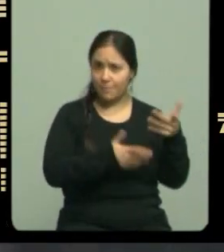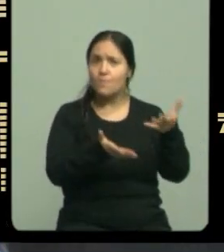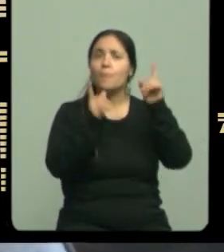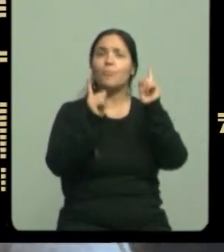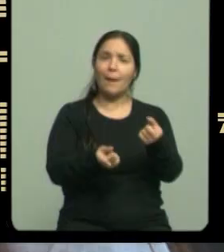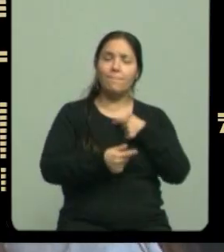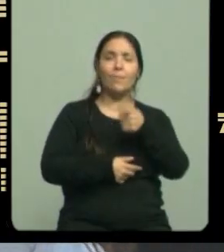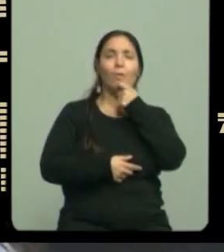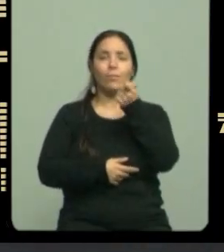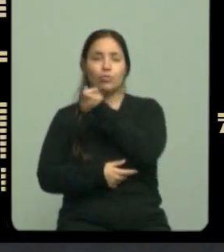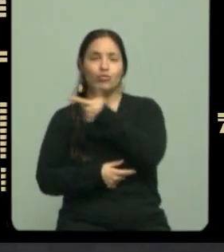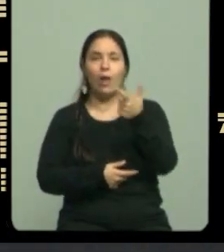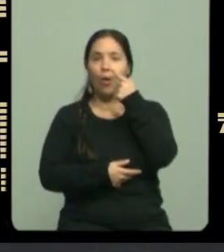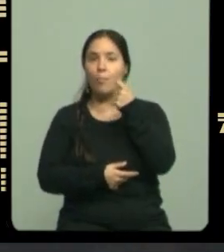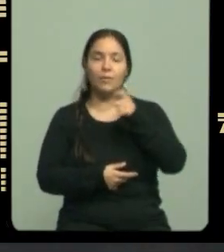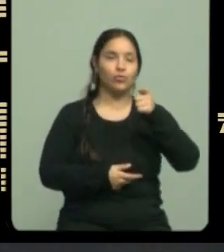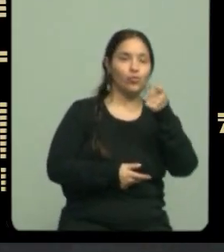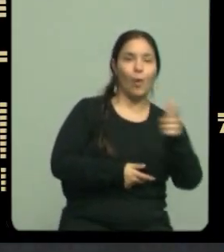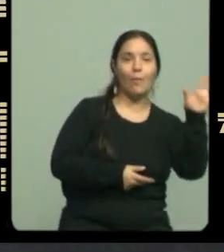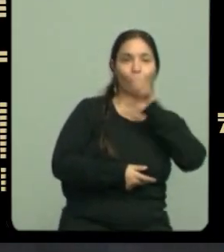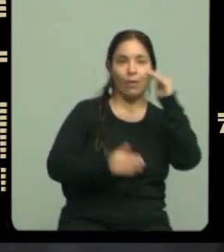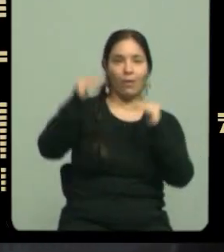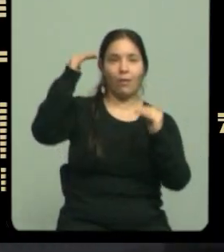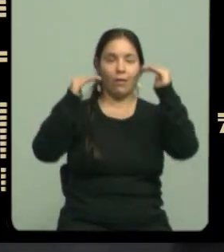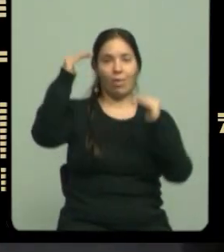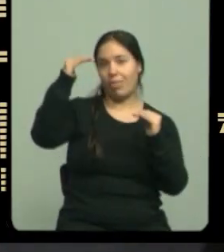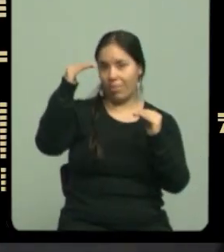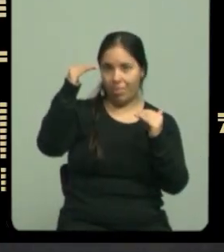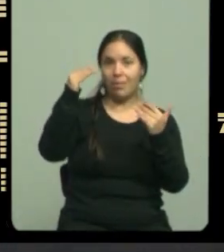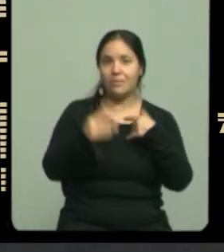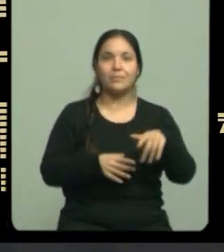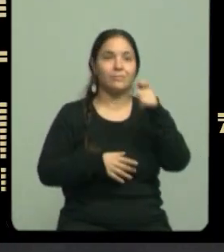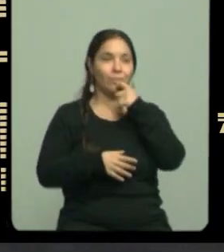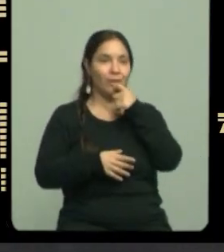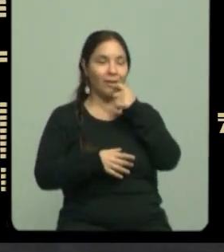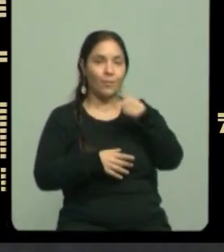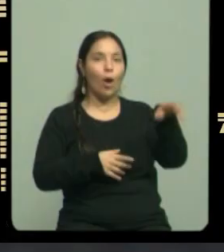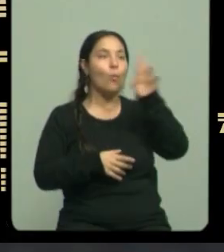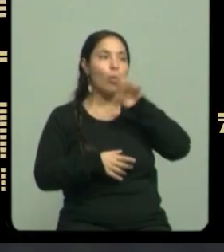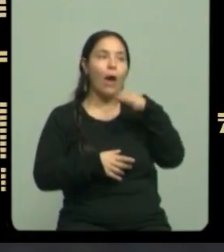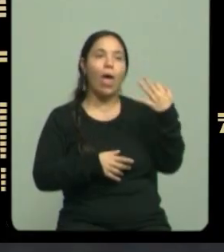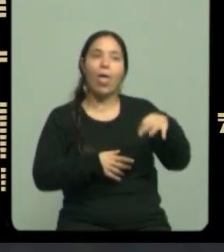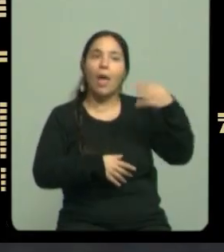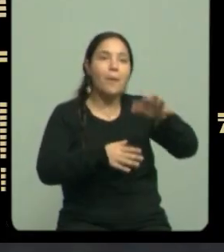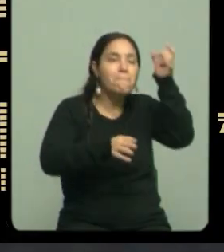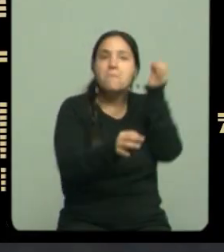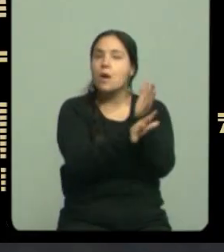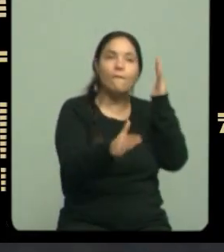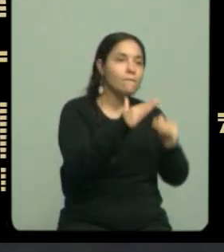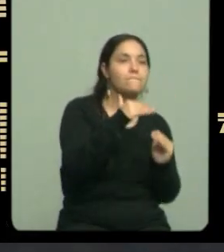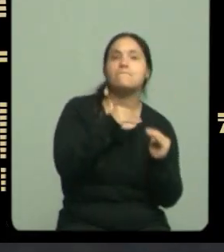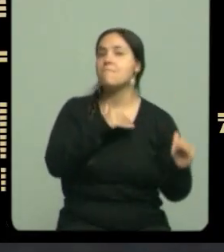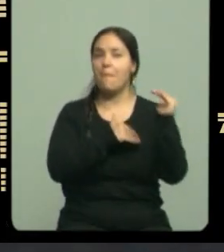las brechas salariales, de esto de decir, bueno, a una mujer se le exige una sobrecalificación para